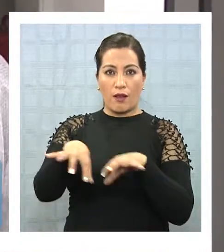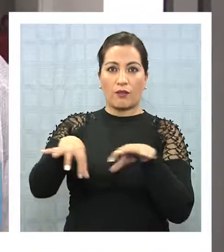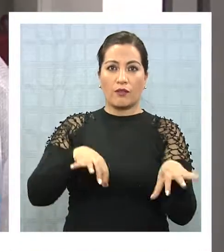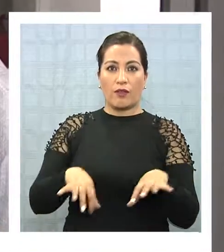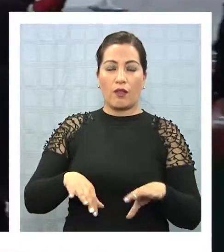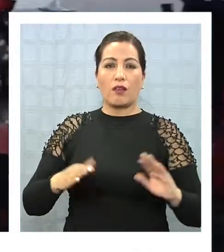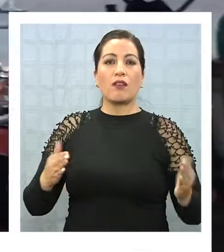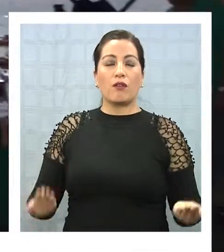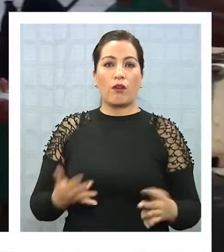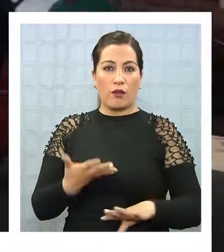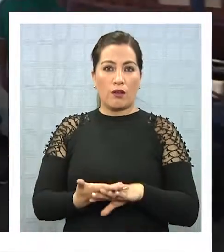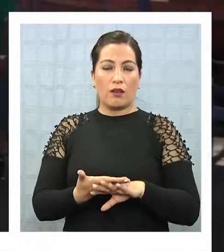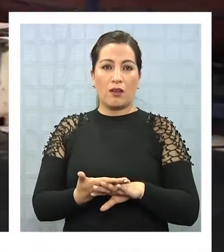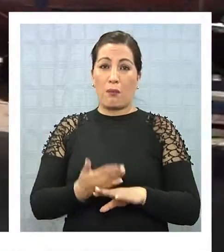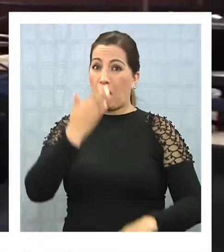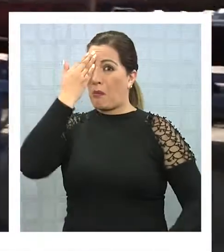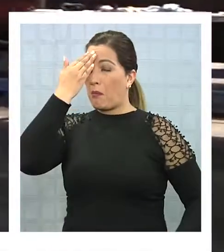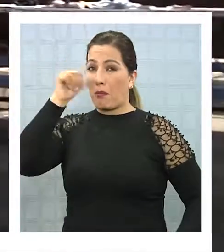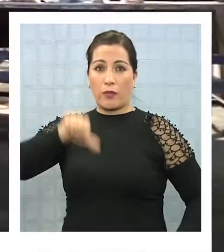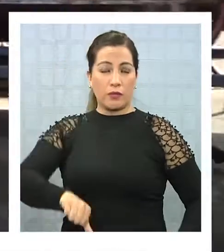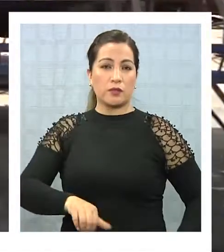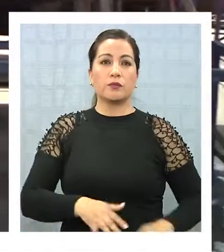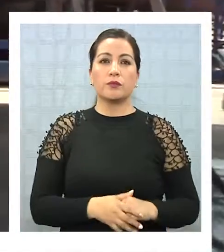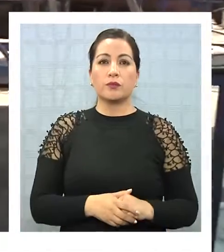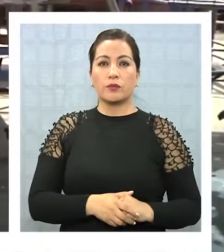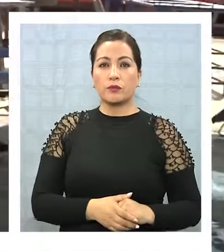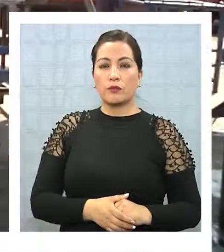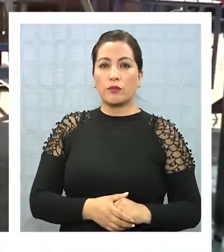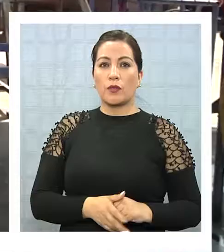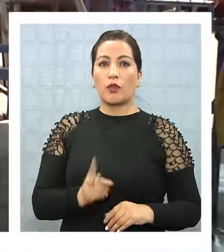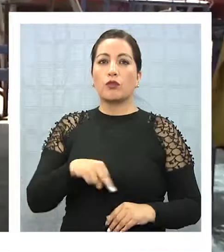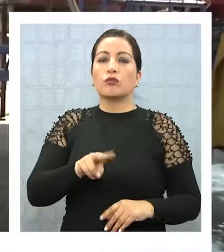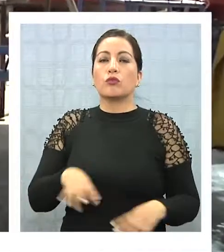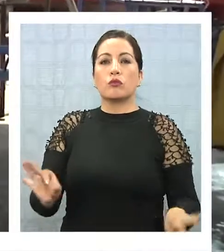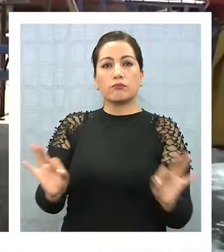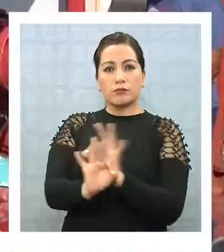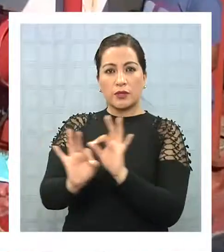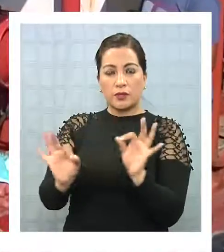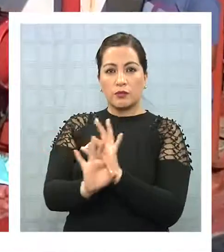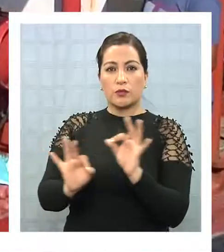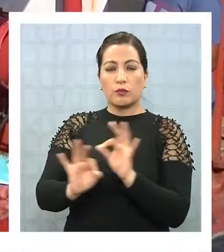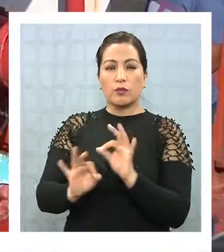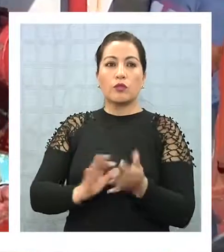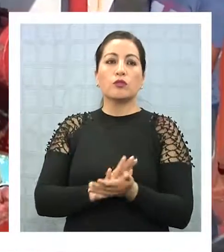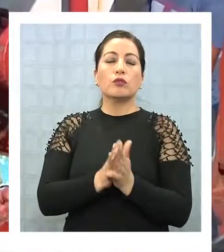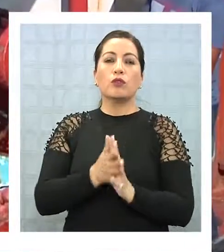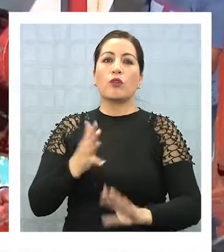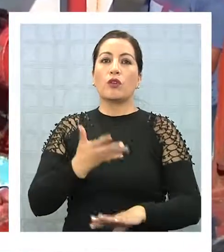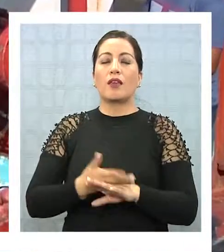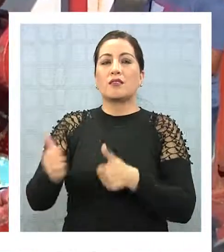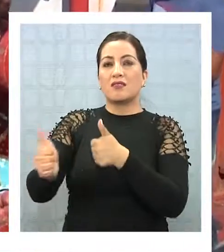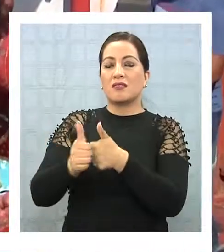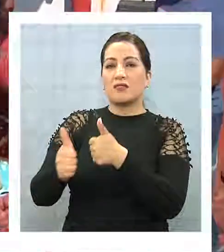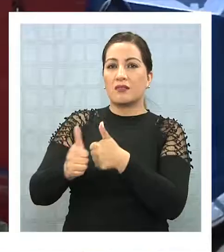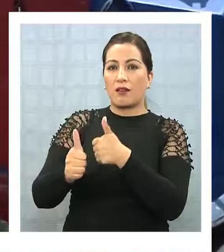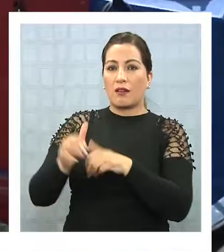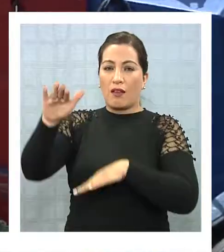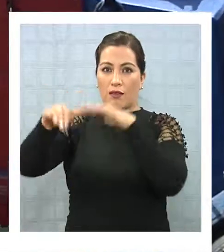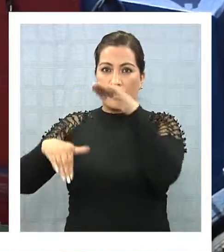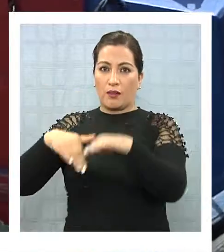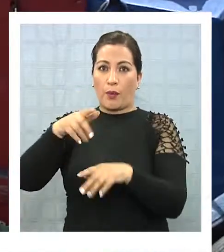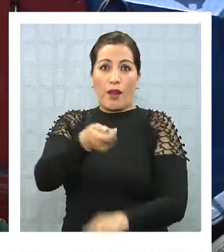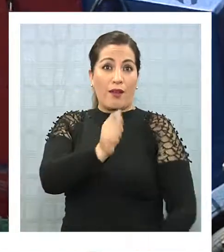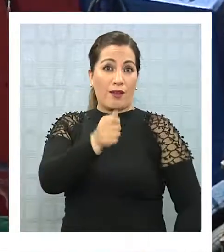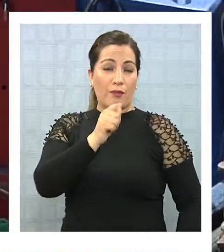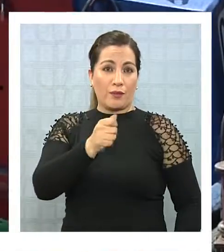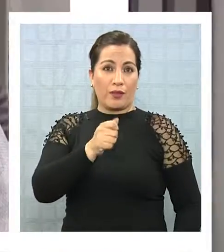actividad en este momento está pasando por un mal momento. Estamos explicándoles todo lo que pasa en el borde costero y